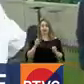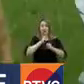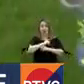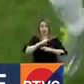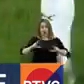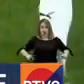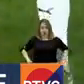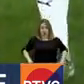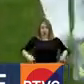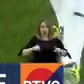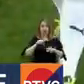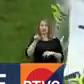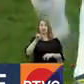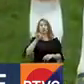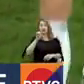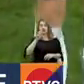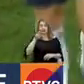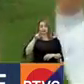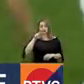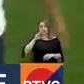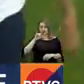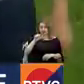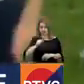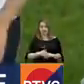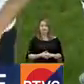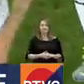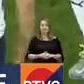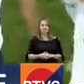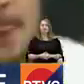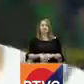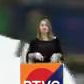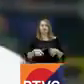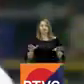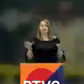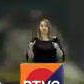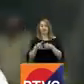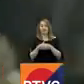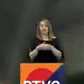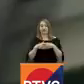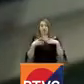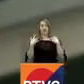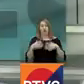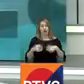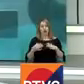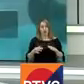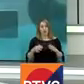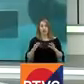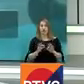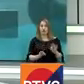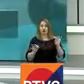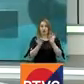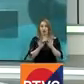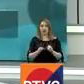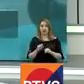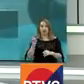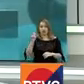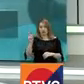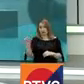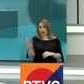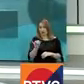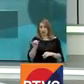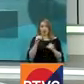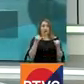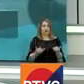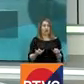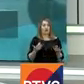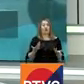ronaldo está suecia de zlatan ibrahimovic un equipo real es importante como italia que ahora va a tener que jugar el